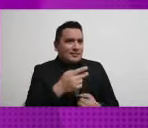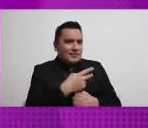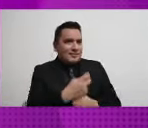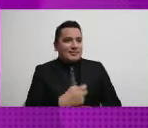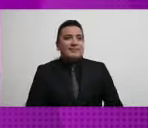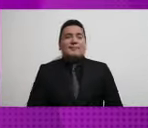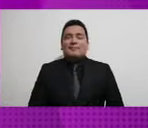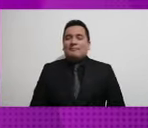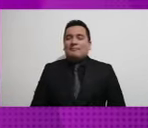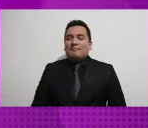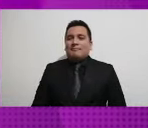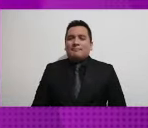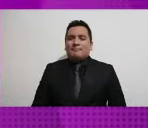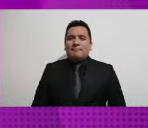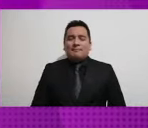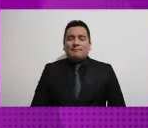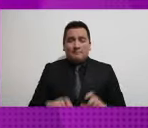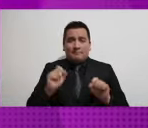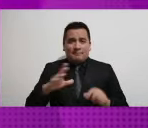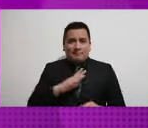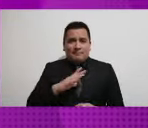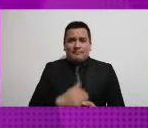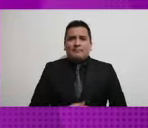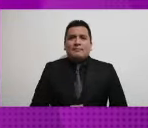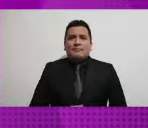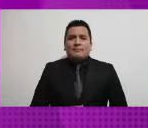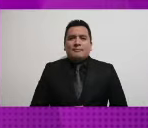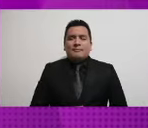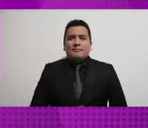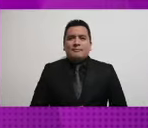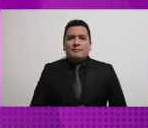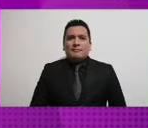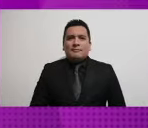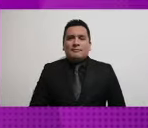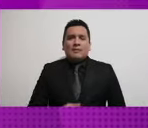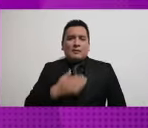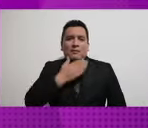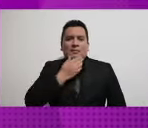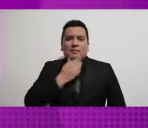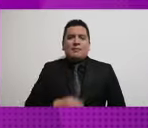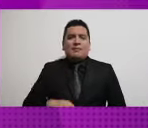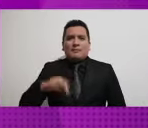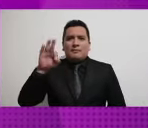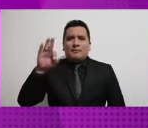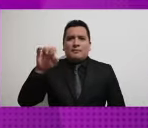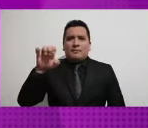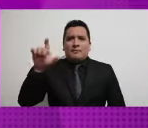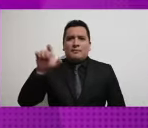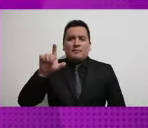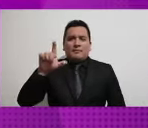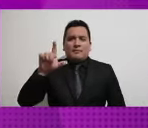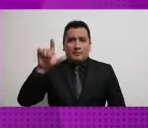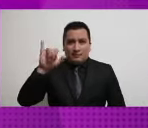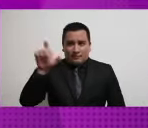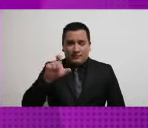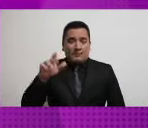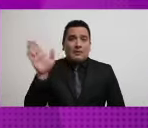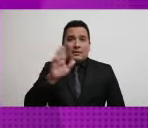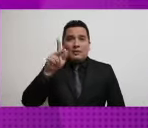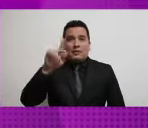invitarme. Y también tenemos como invitado a don Félix Picasso. Él es